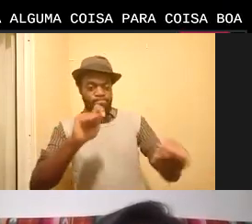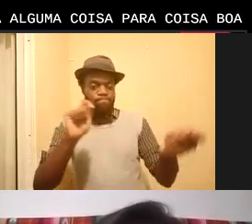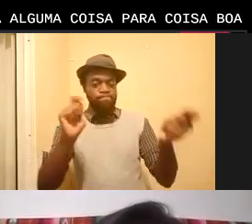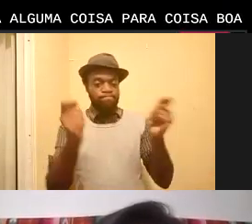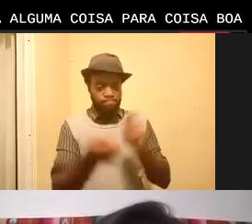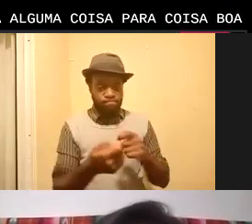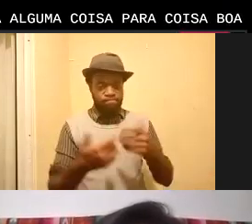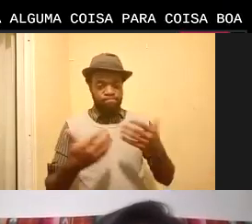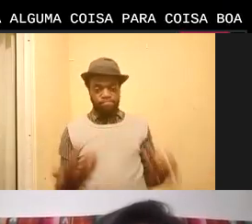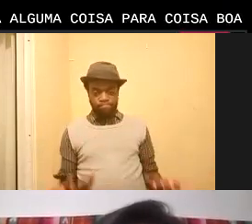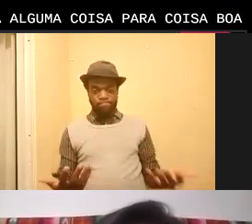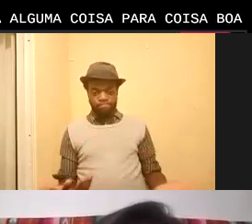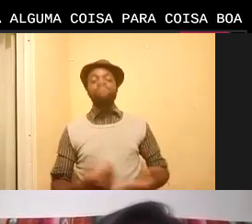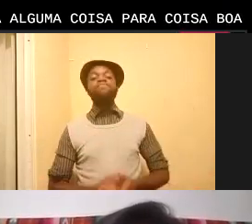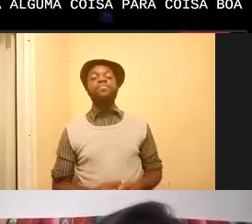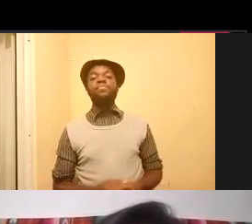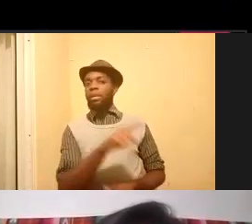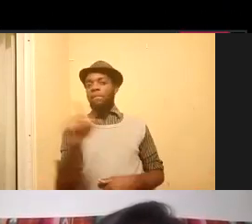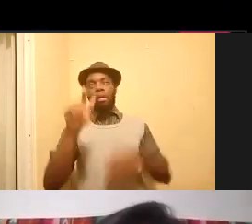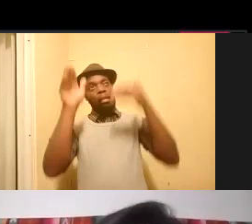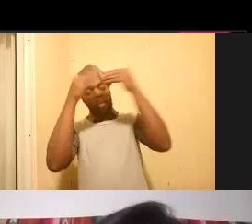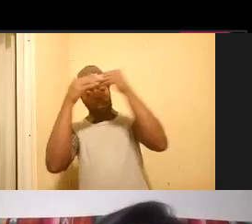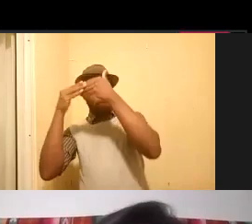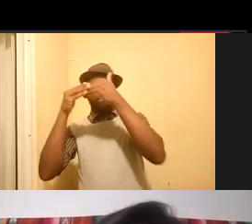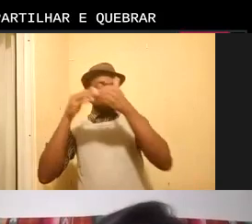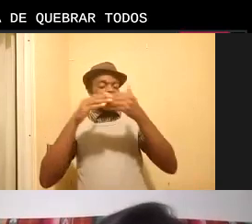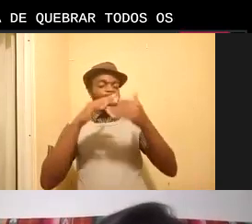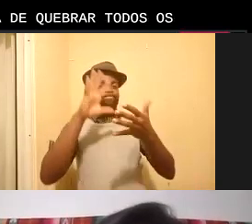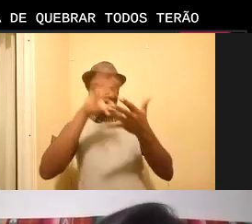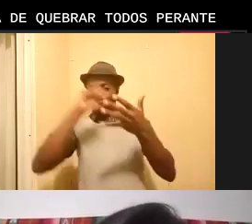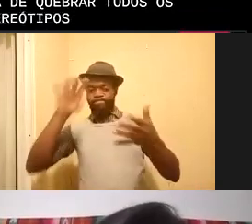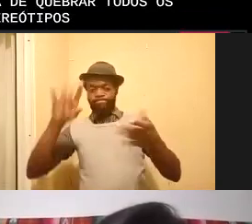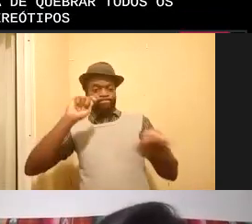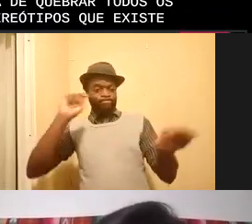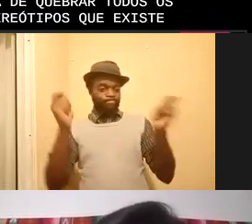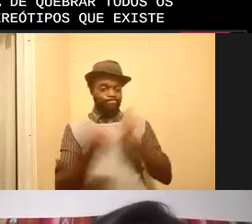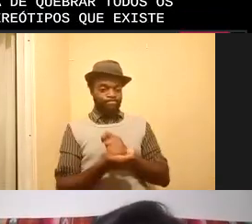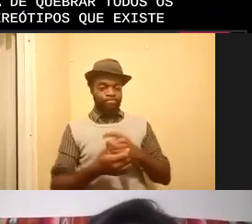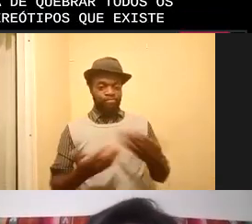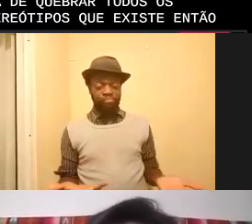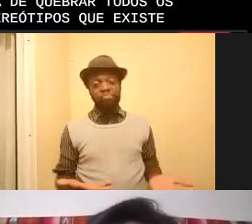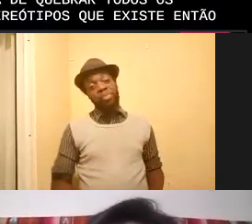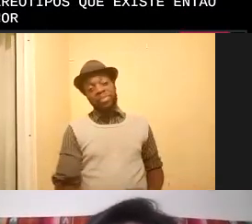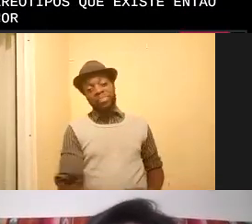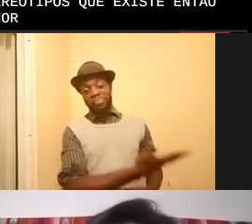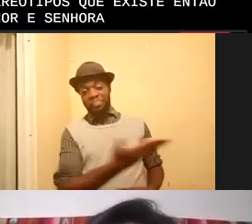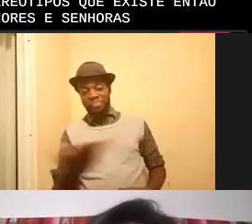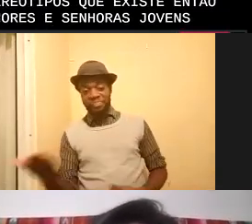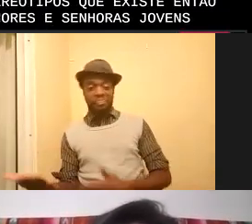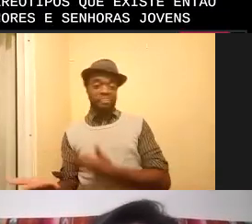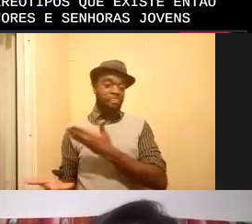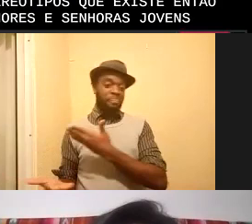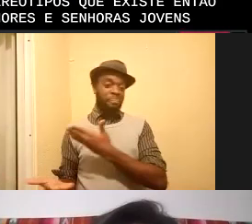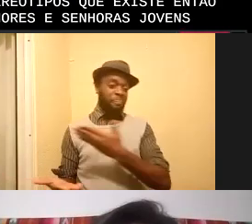derribando todos estos estereotipos. Bueno, señores, señoras, jóvenes, yo me